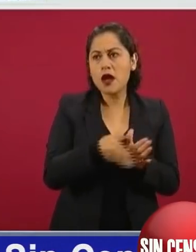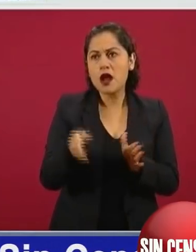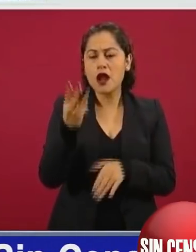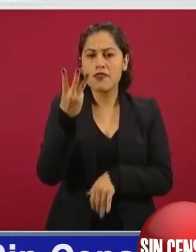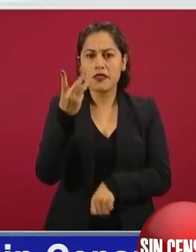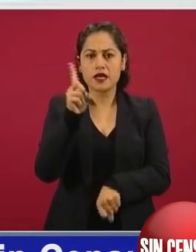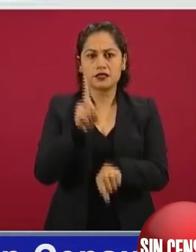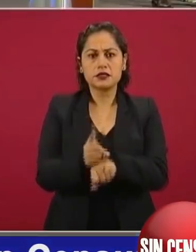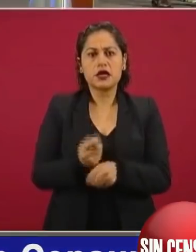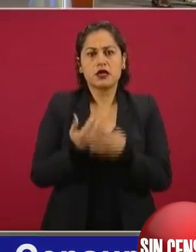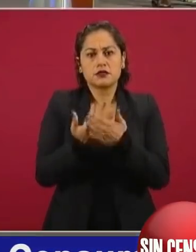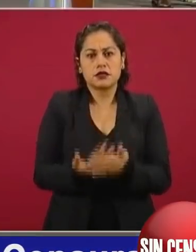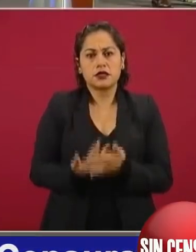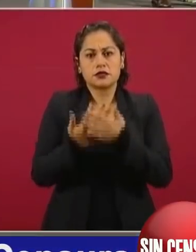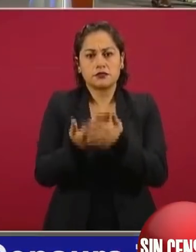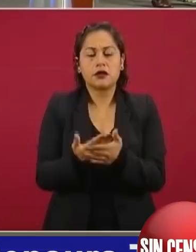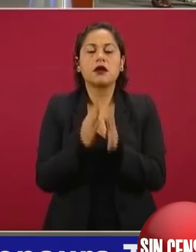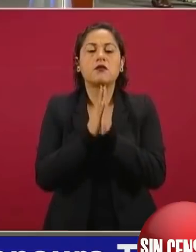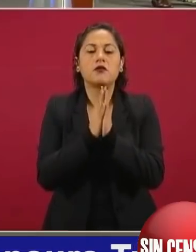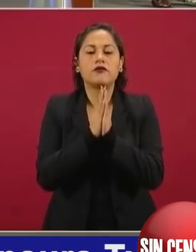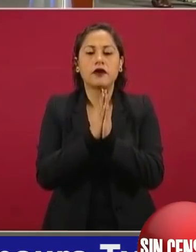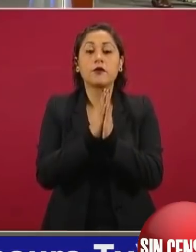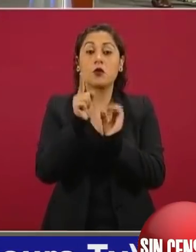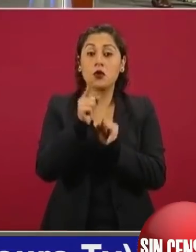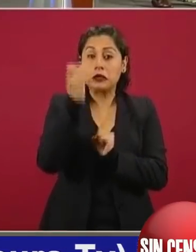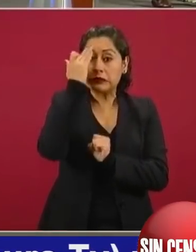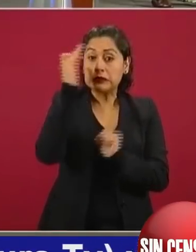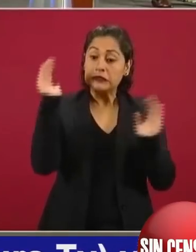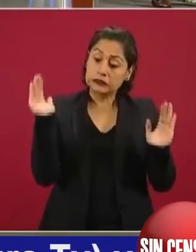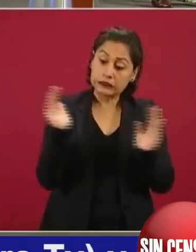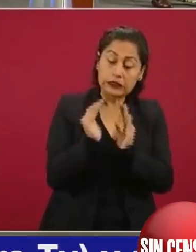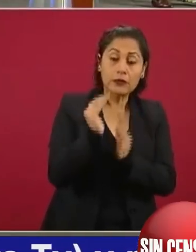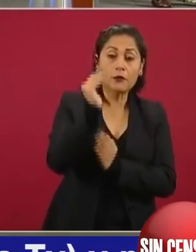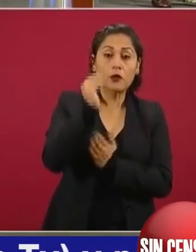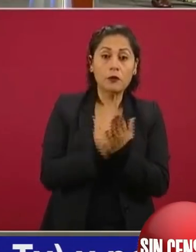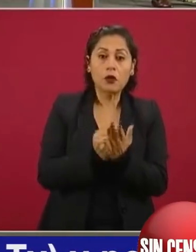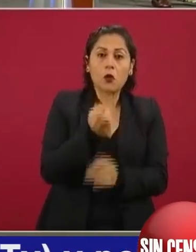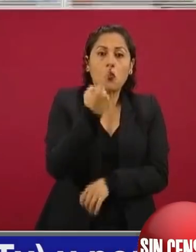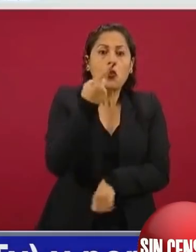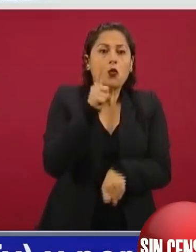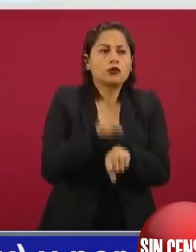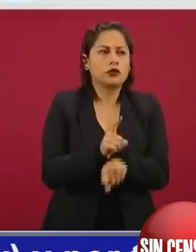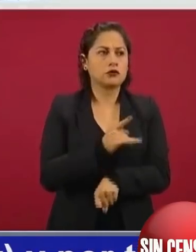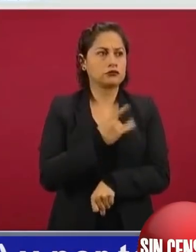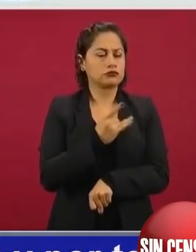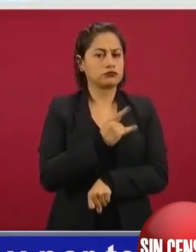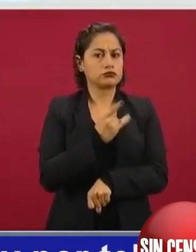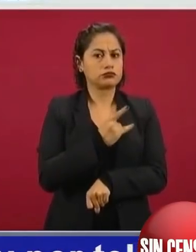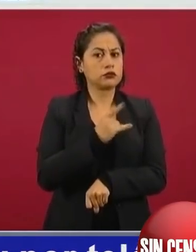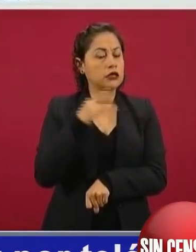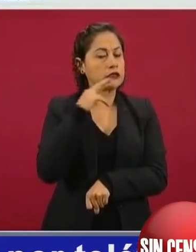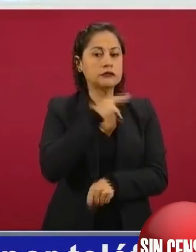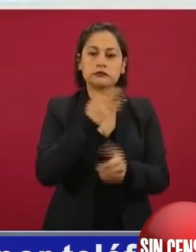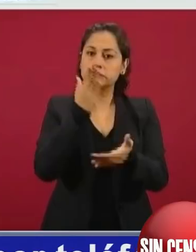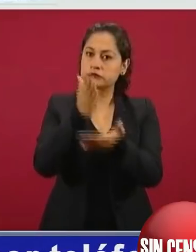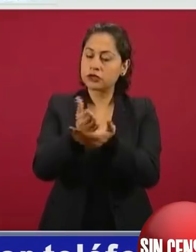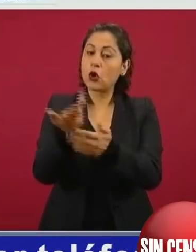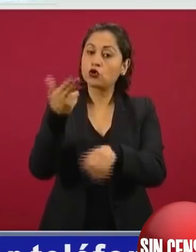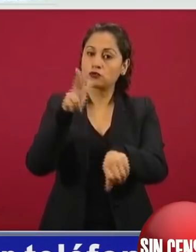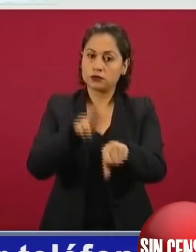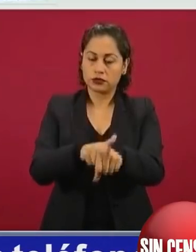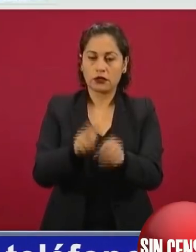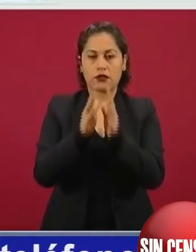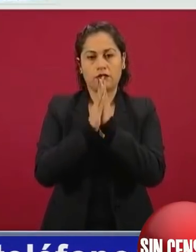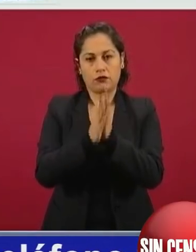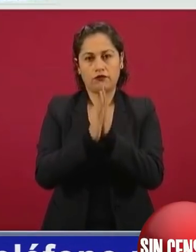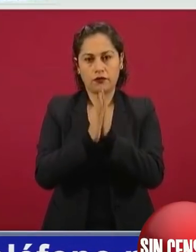atención. Necesitamos que eso se reduzca al menos a la mitad, un día y medio. ¿Por qué lo necesitamos? Porque